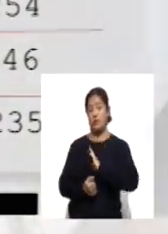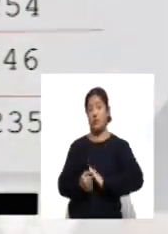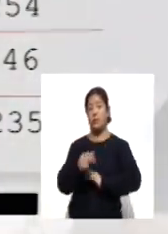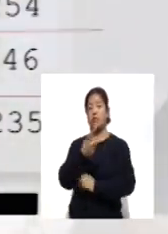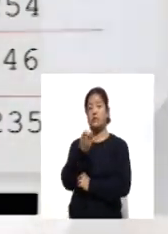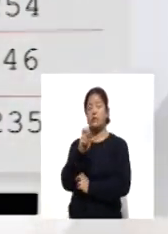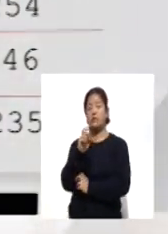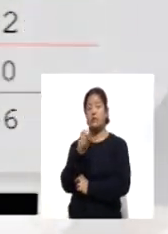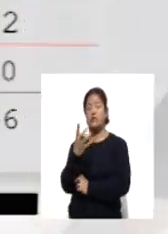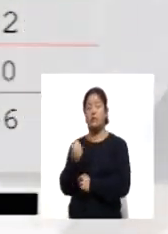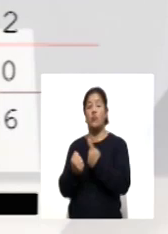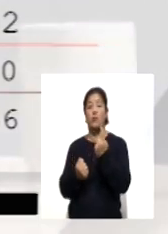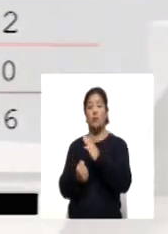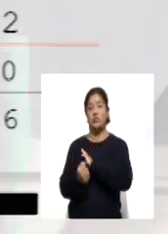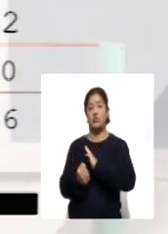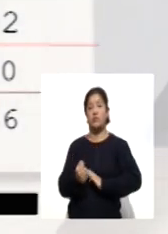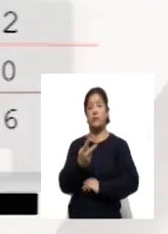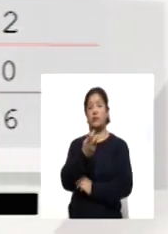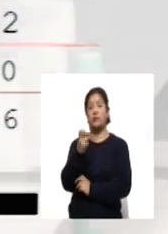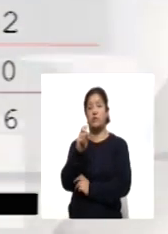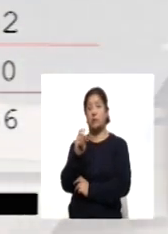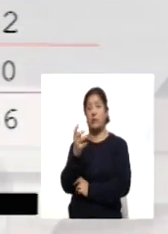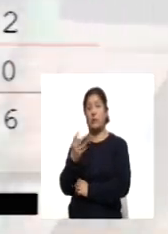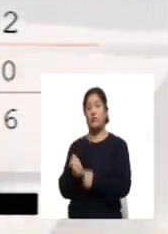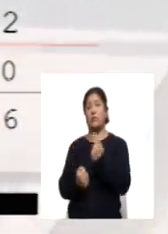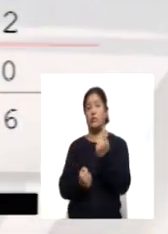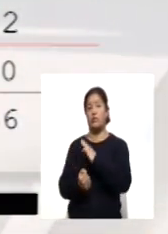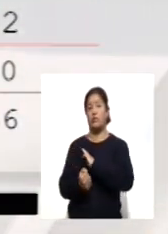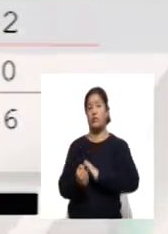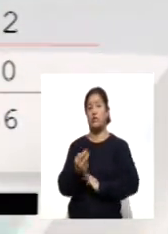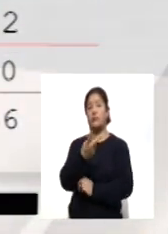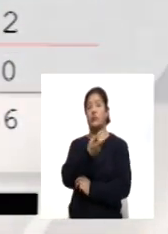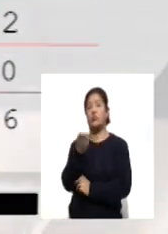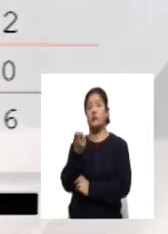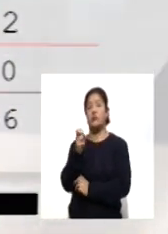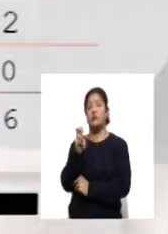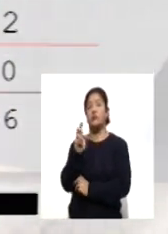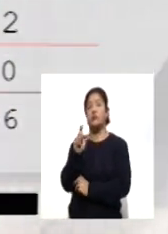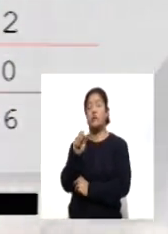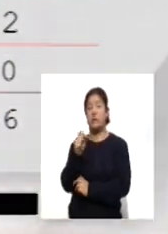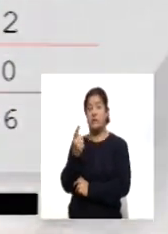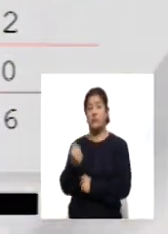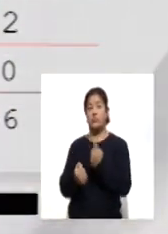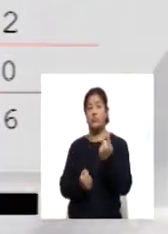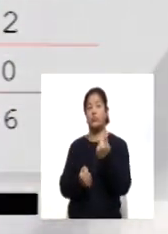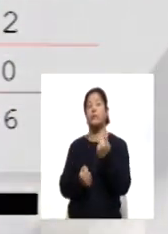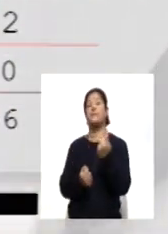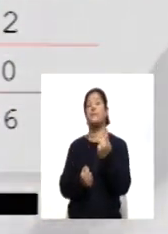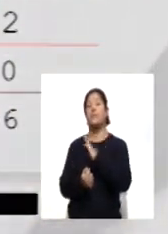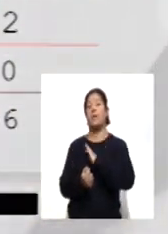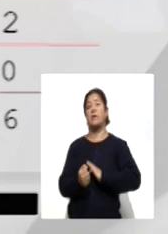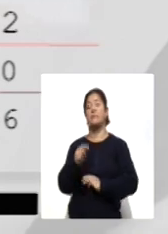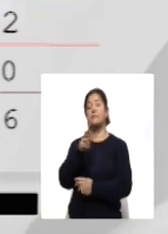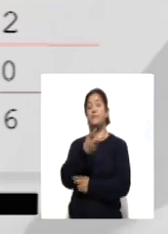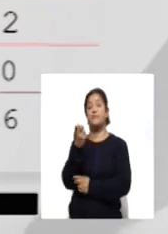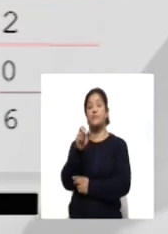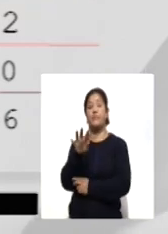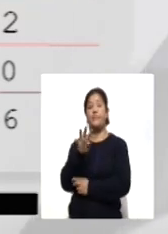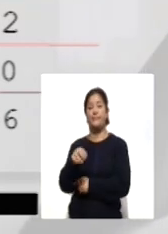Panotla 235, Tlaxco 234, Apetatitlán 221, Papalotla